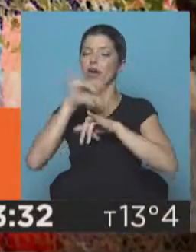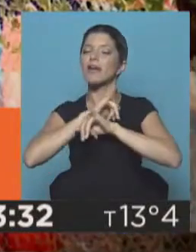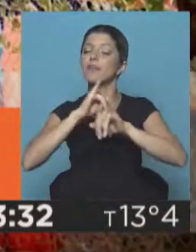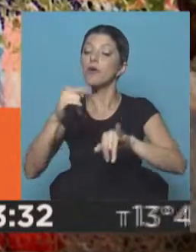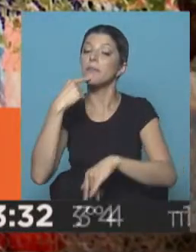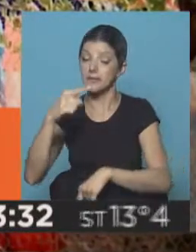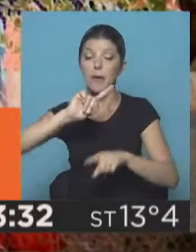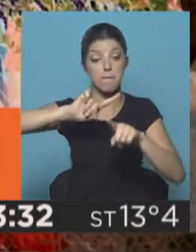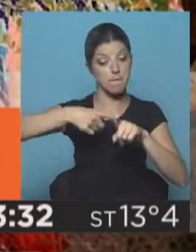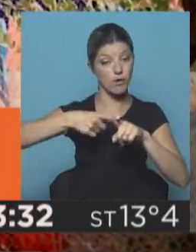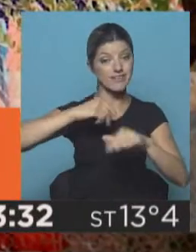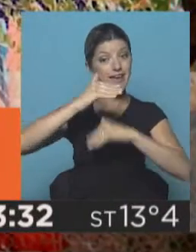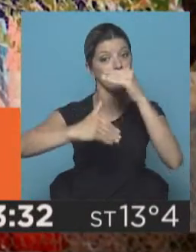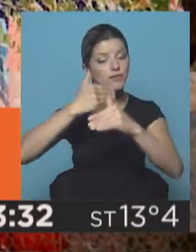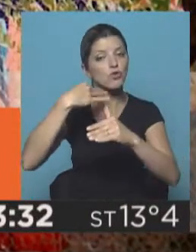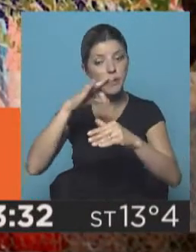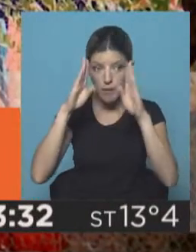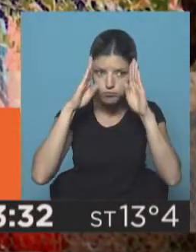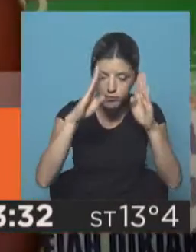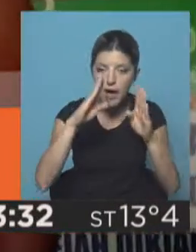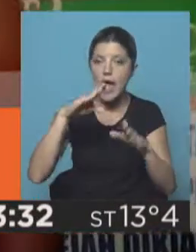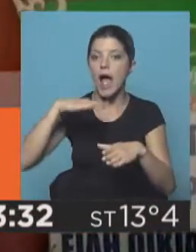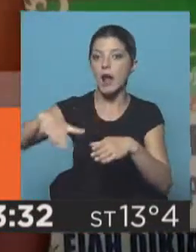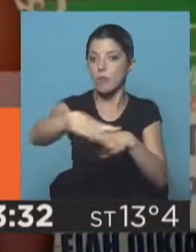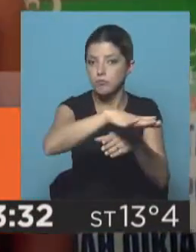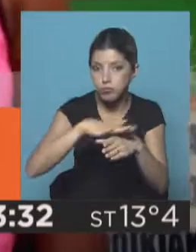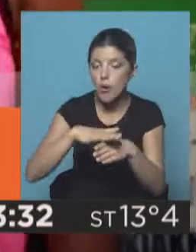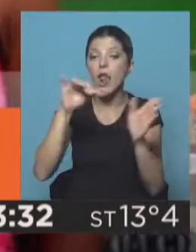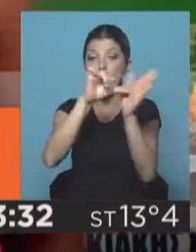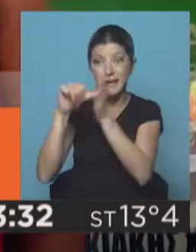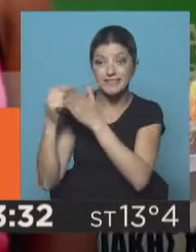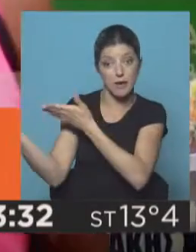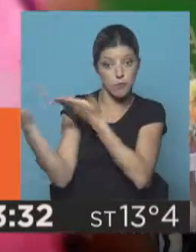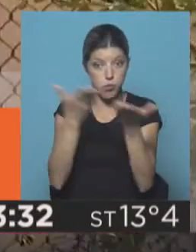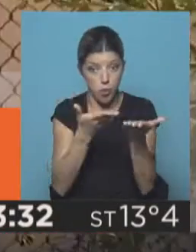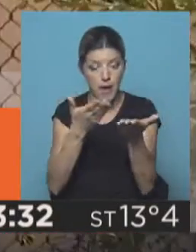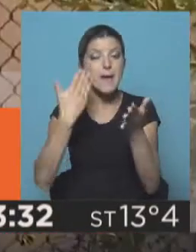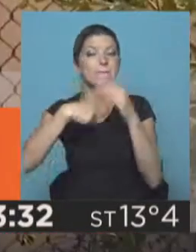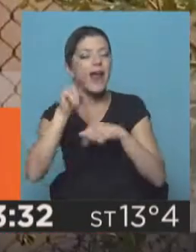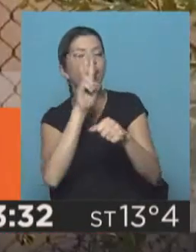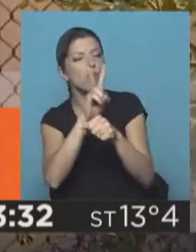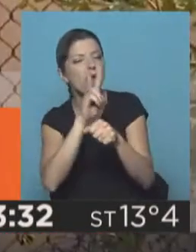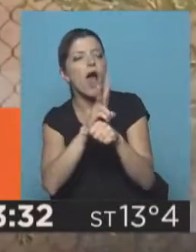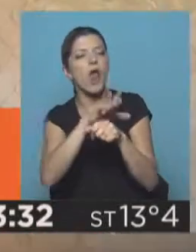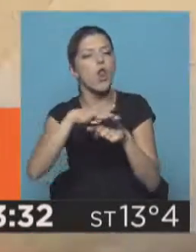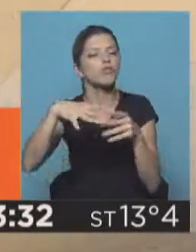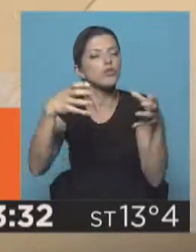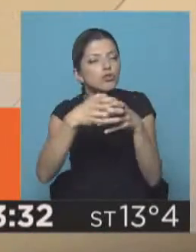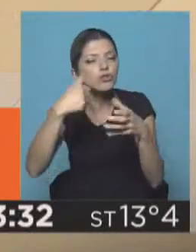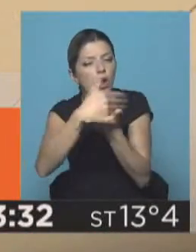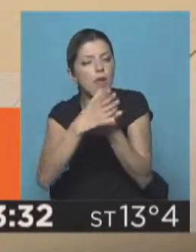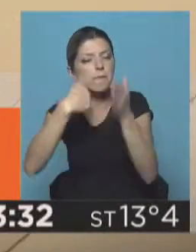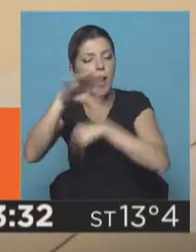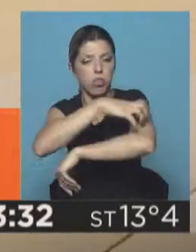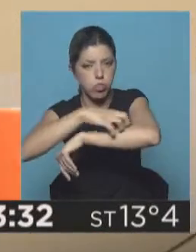de desarrollo deben ir dirigidas a las comunidades receptoras, en especial a proteger a los grupos más vulnerables con programas